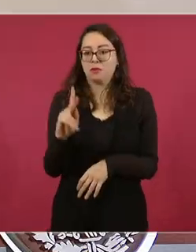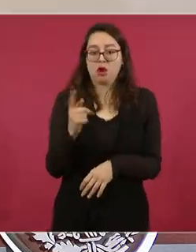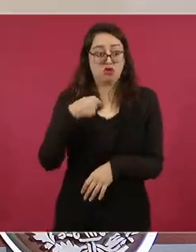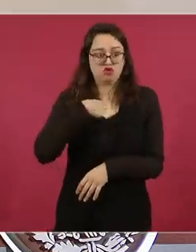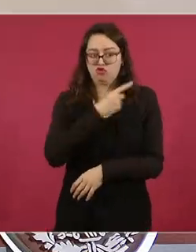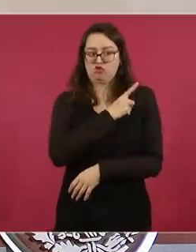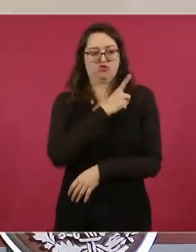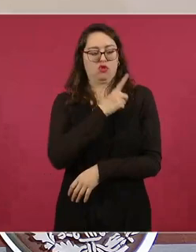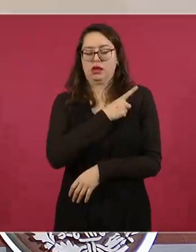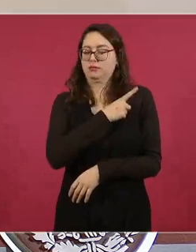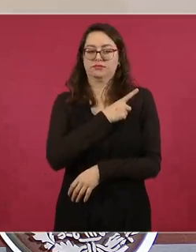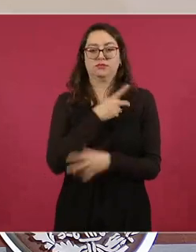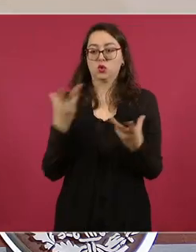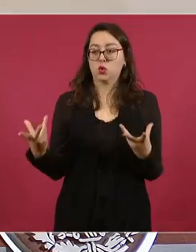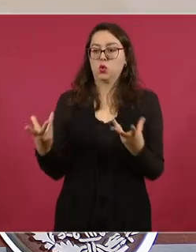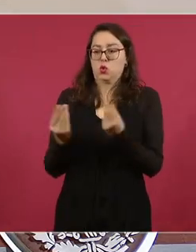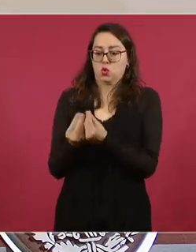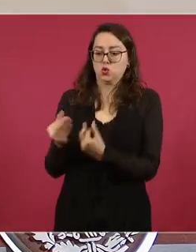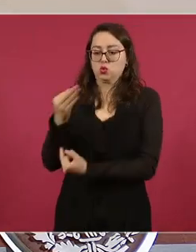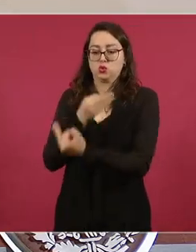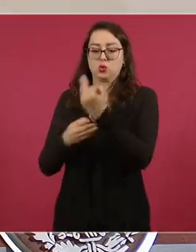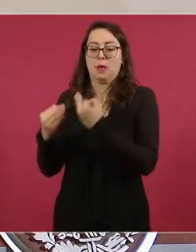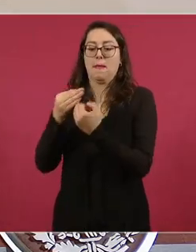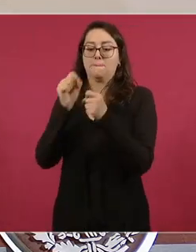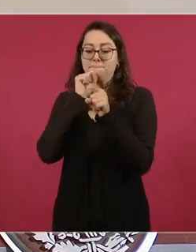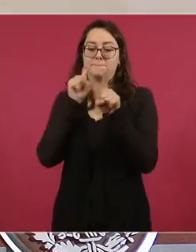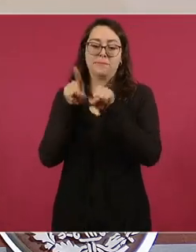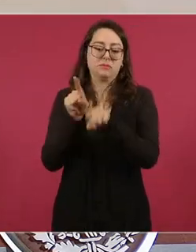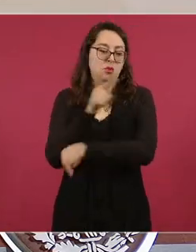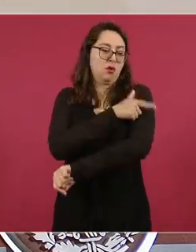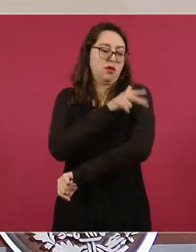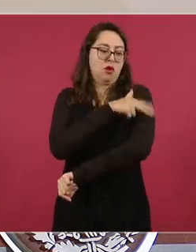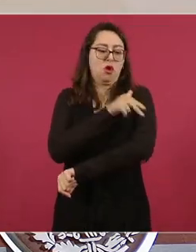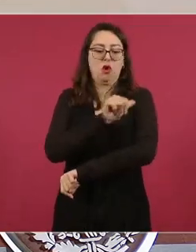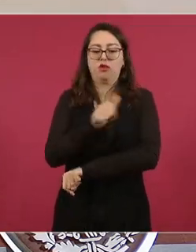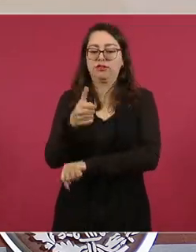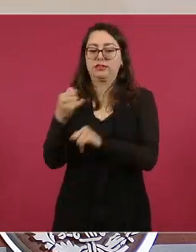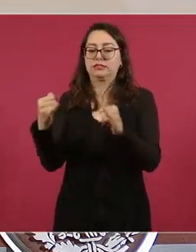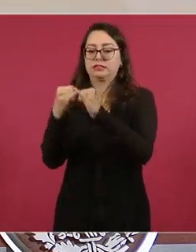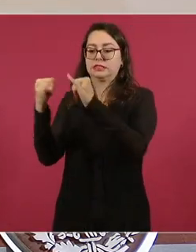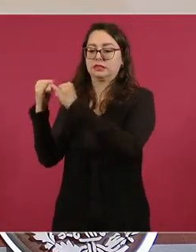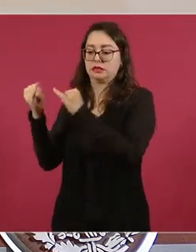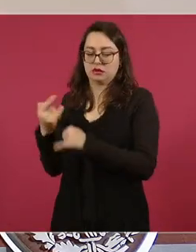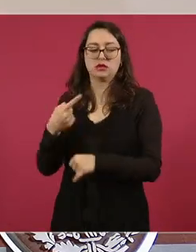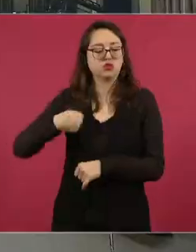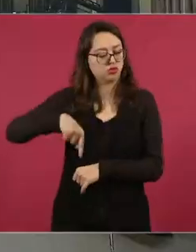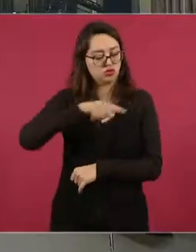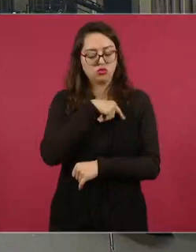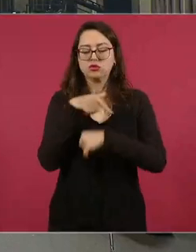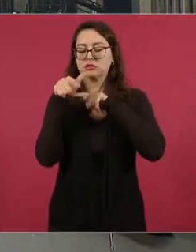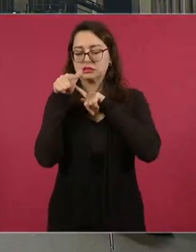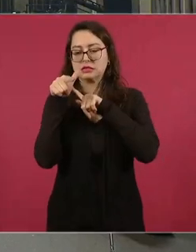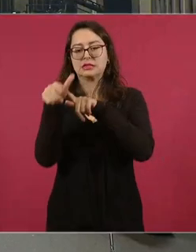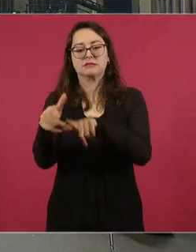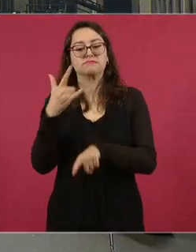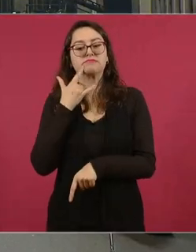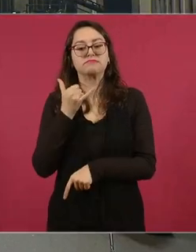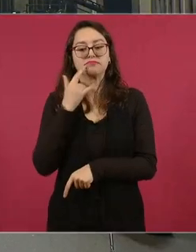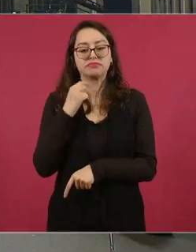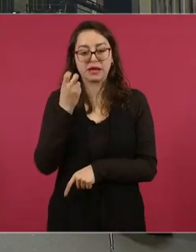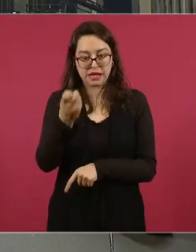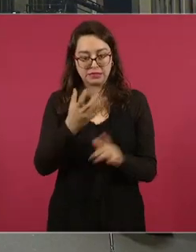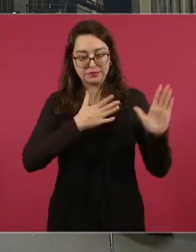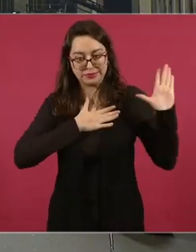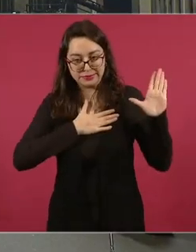participamos incluso con la Guardia Nacional y con otras instancias, pero lo vamos a seguir haciendo, ese es nuestro compromiso.